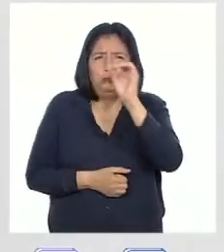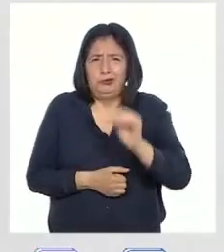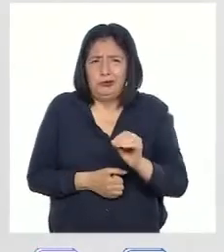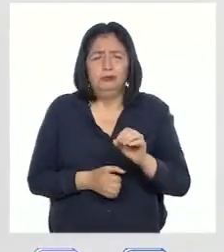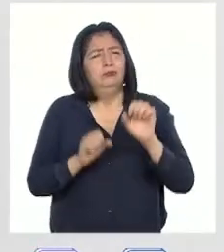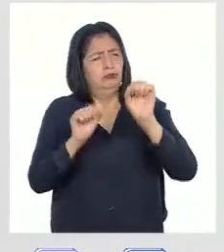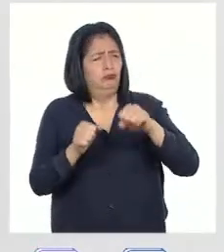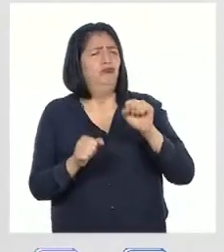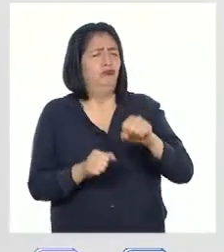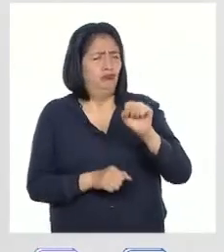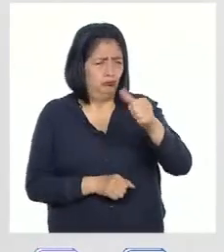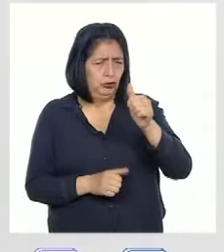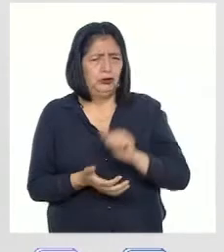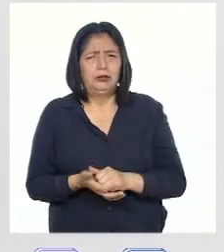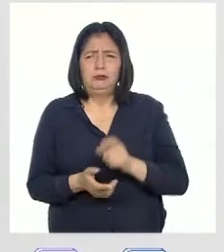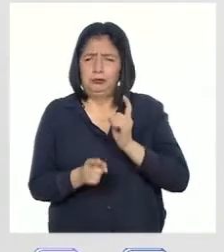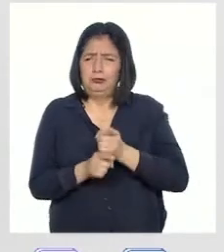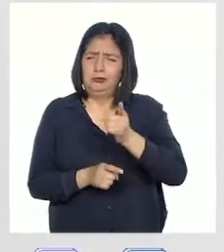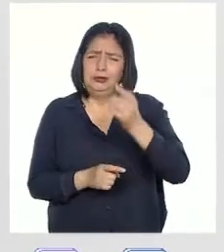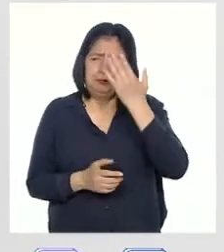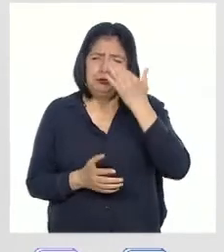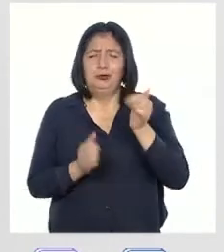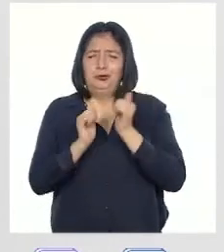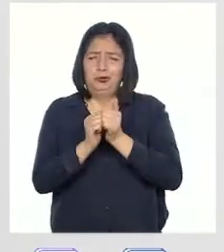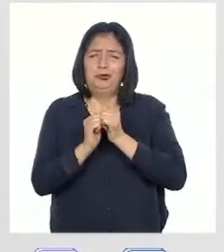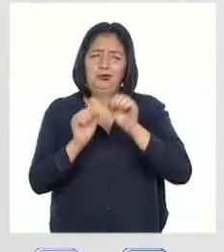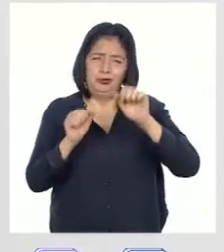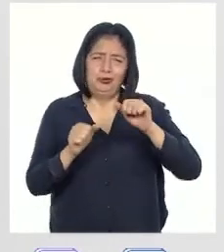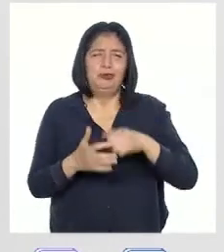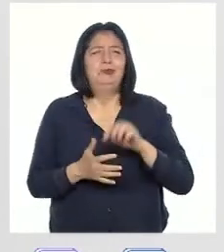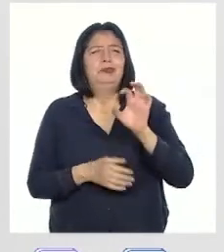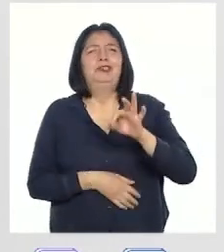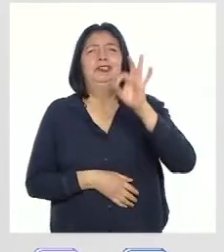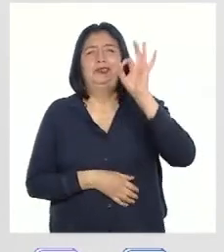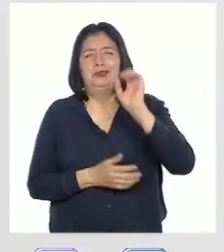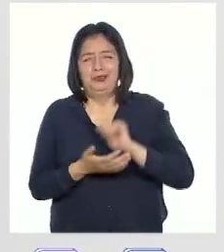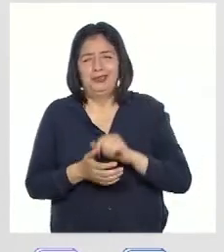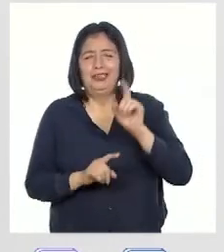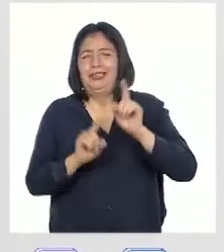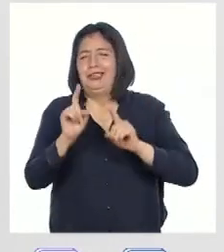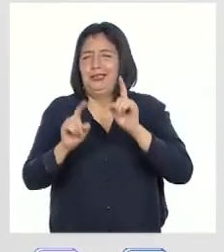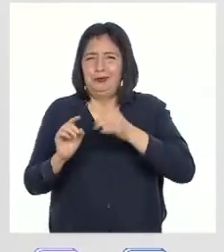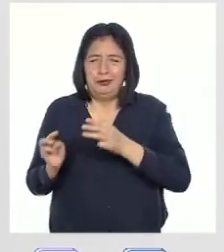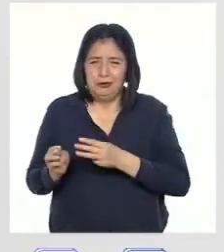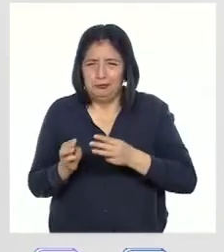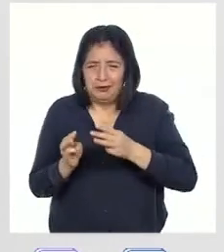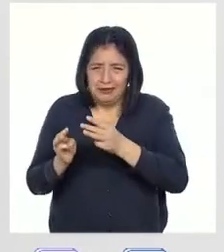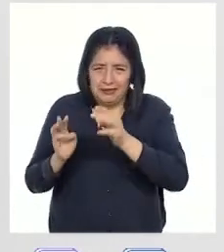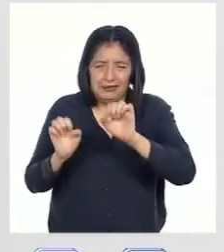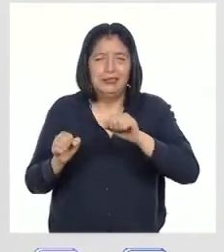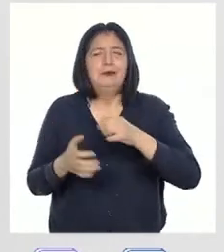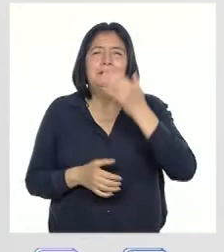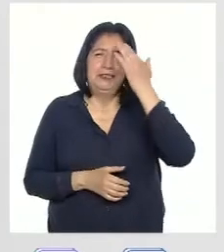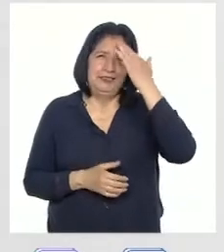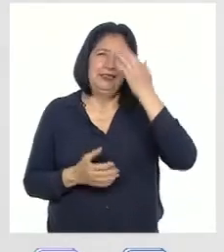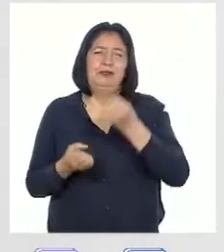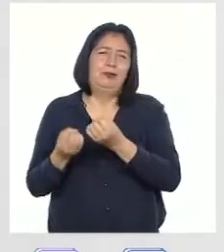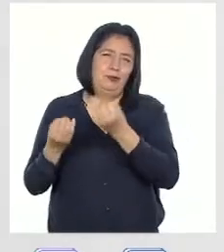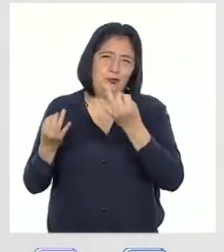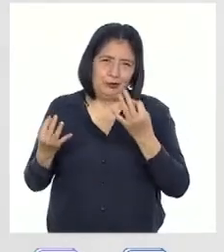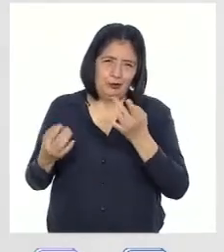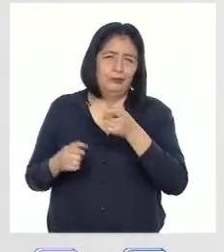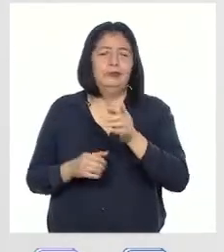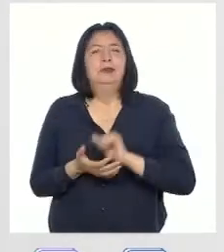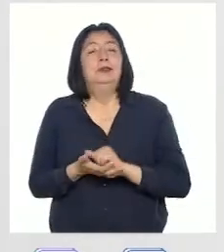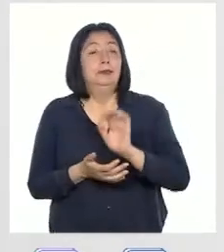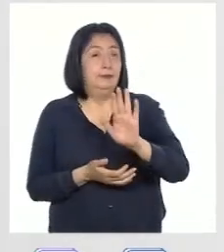Por supuesto. Ya verás que juntos y juntas encontraremos algunas estrategias útiles para calcularlo. A